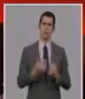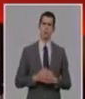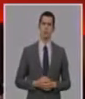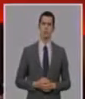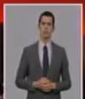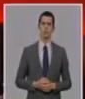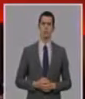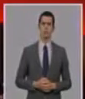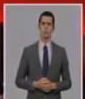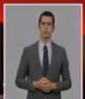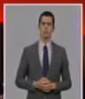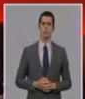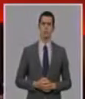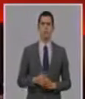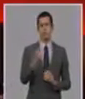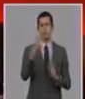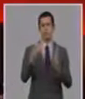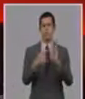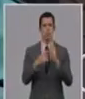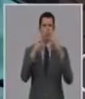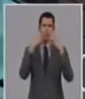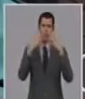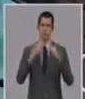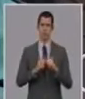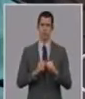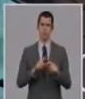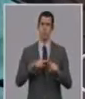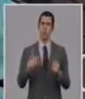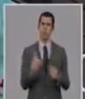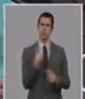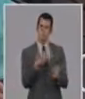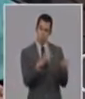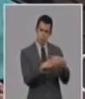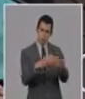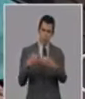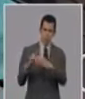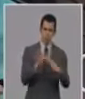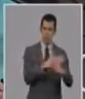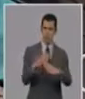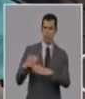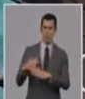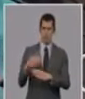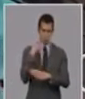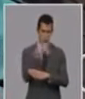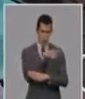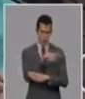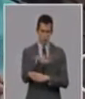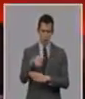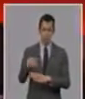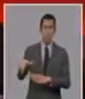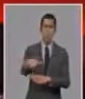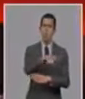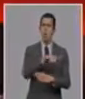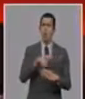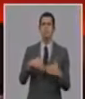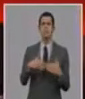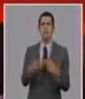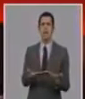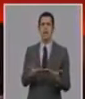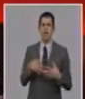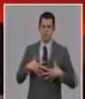vimos reflejado desde el punto de vista de hallazgos, donde se encontraron biomarcadores inflamatorios elevados relacionados con la gravedad de la